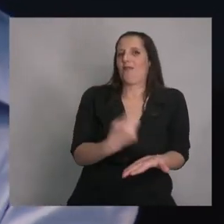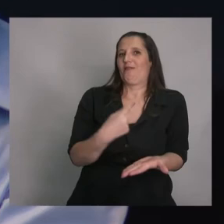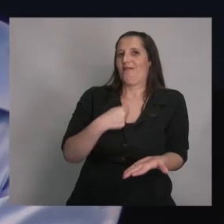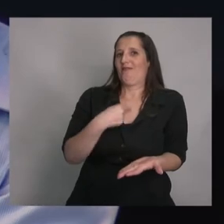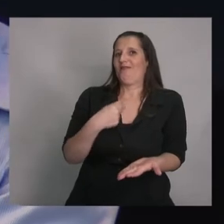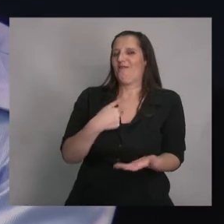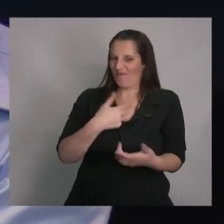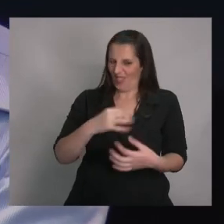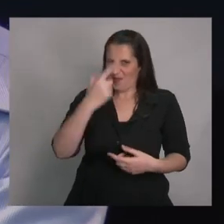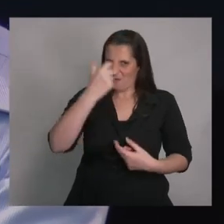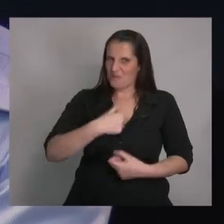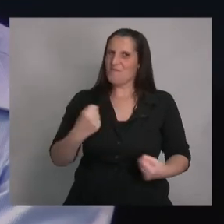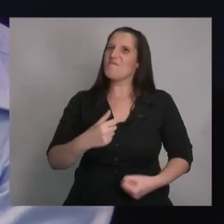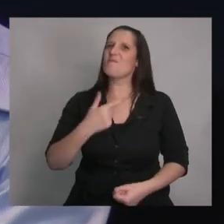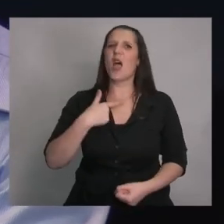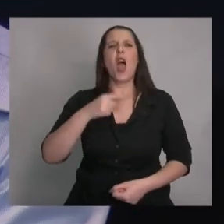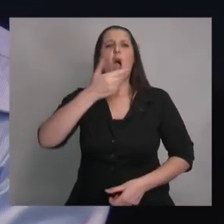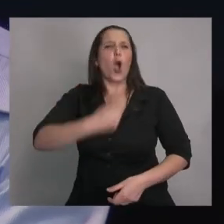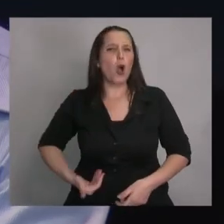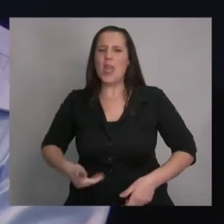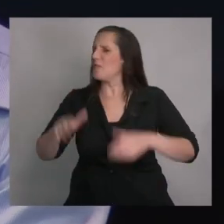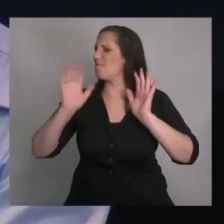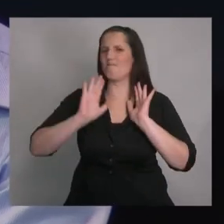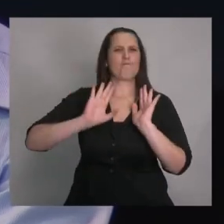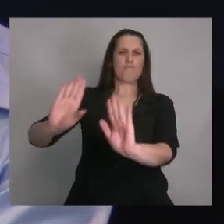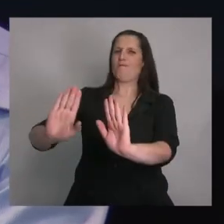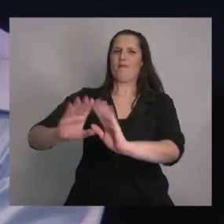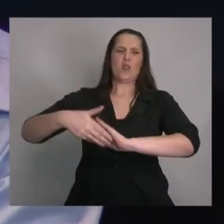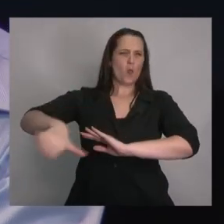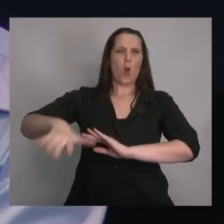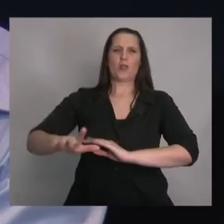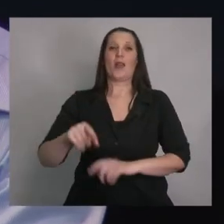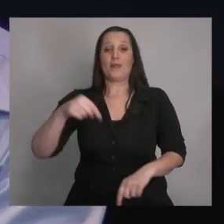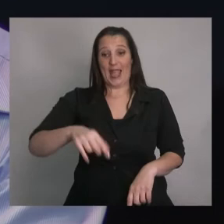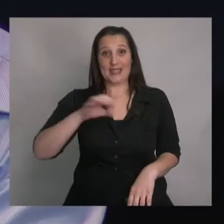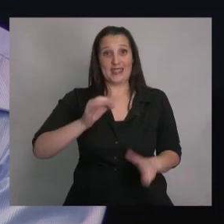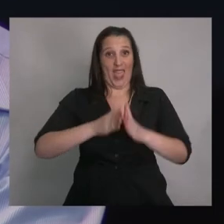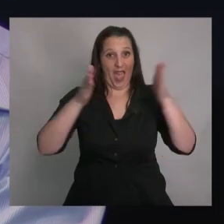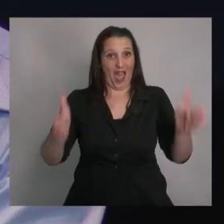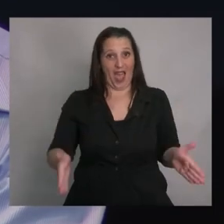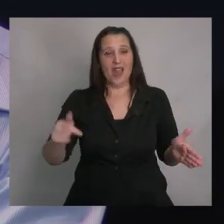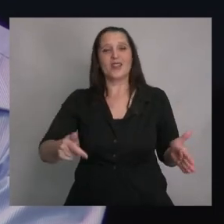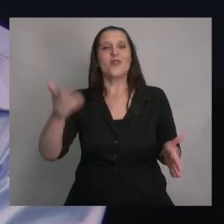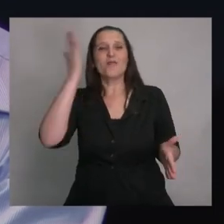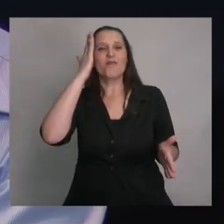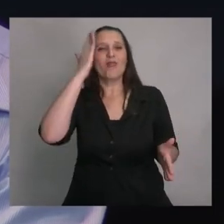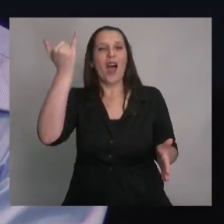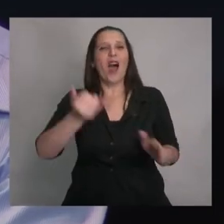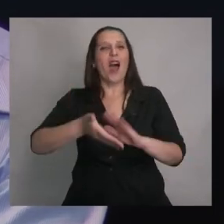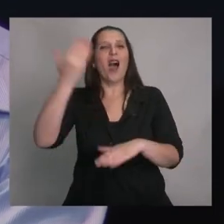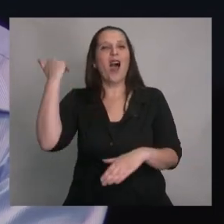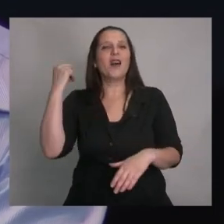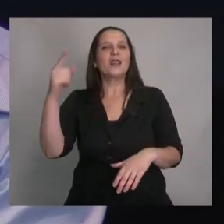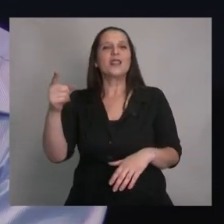iniciativa más allá de los gobiernos en este año donde conmemoramos aquella proclama de la